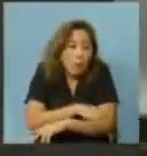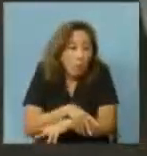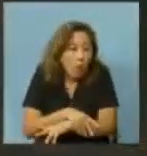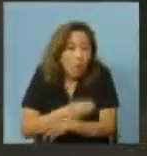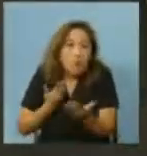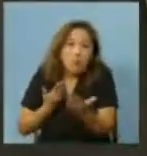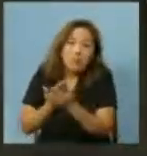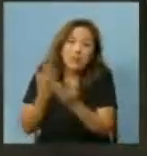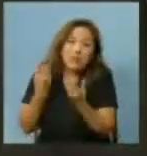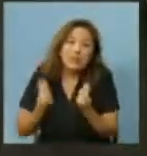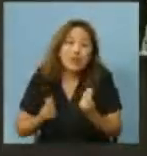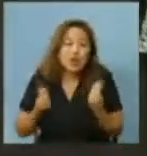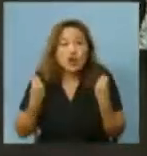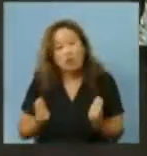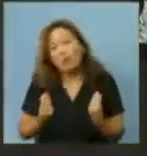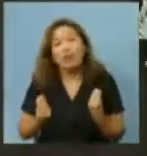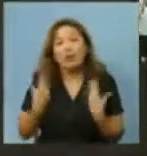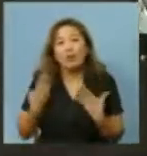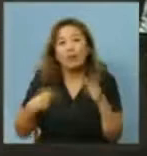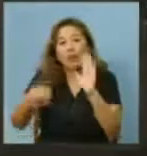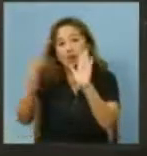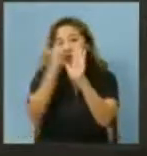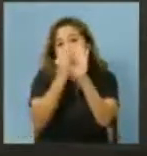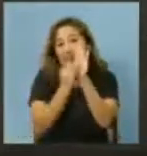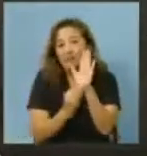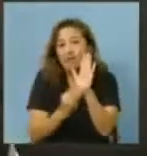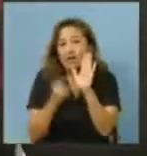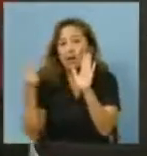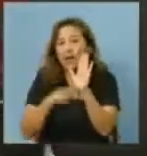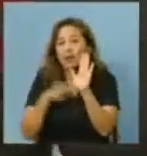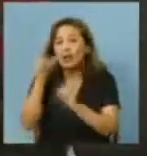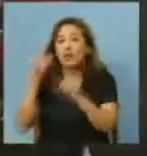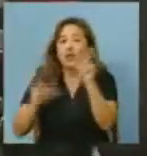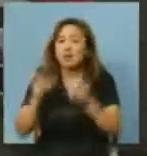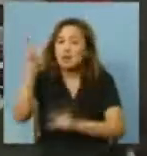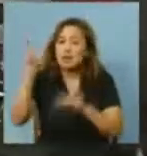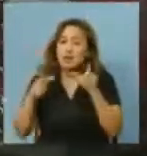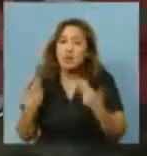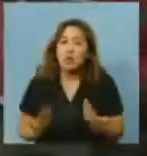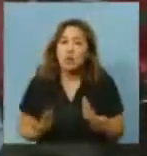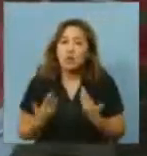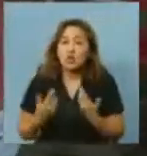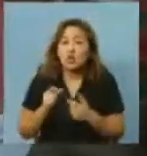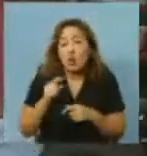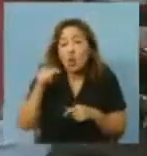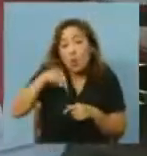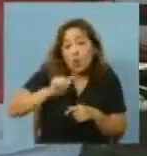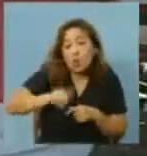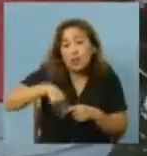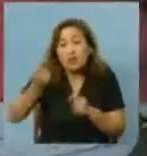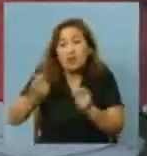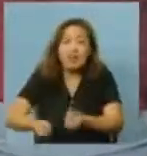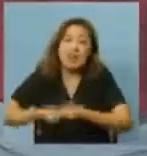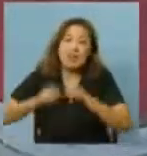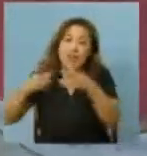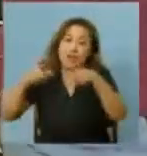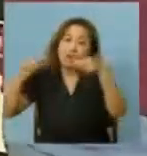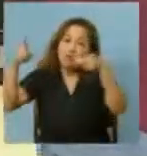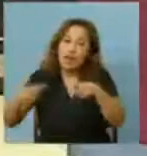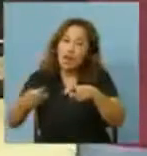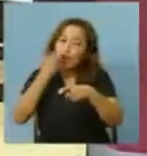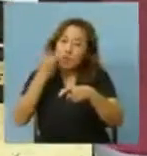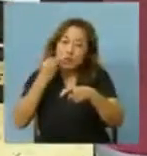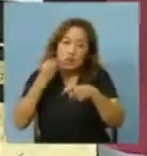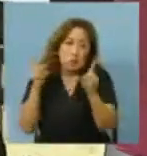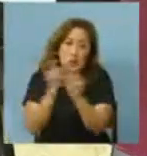nos piden una condición para que puedan inscribirse para estar en el comedor, pero hay veces que gente viene así esporádicamente y le damos la comida sin